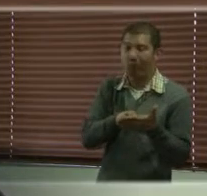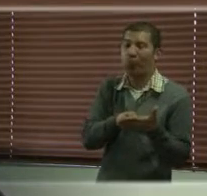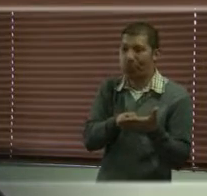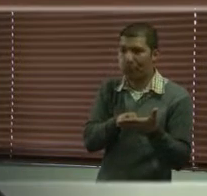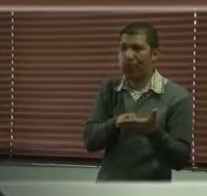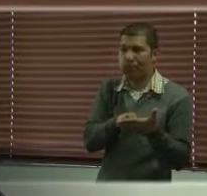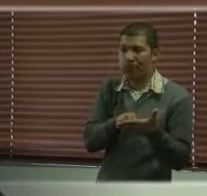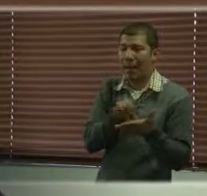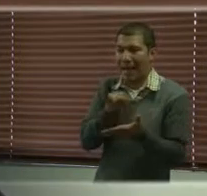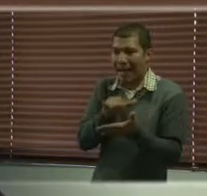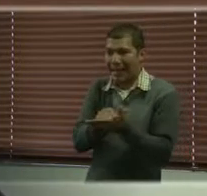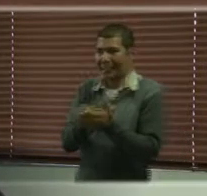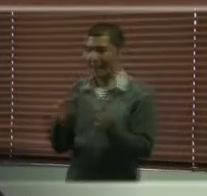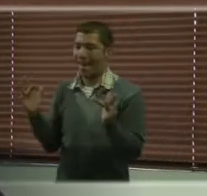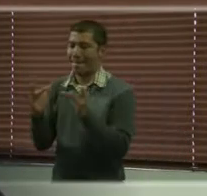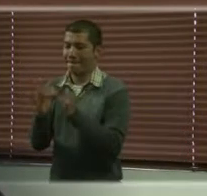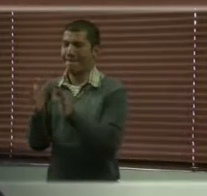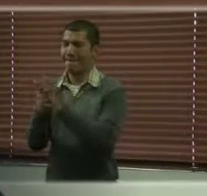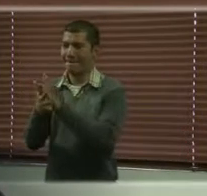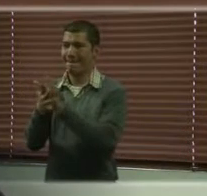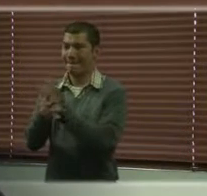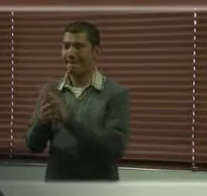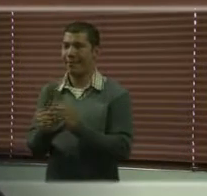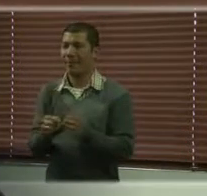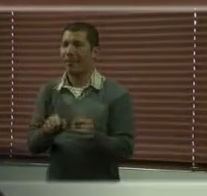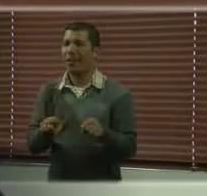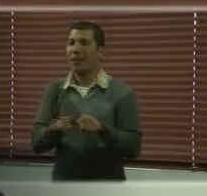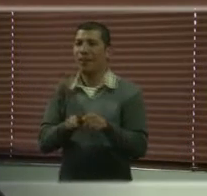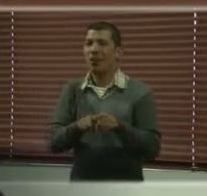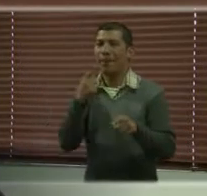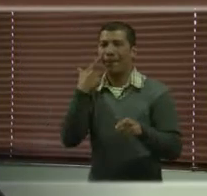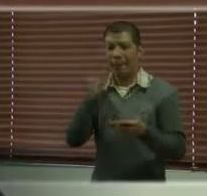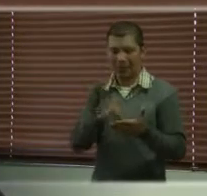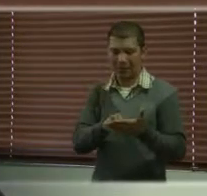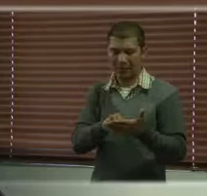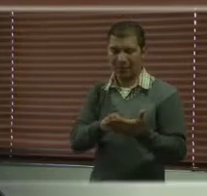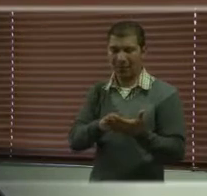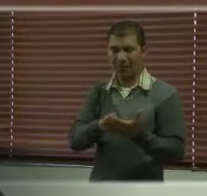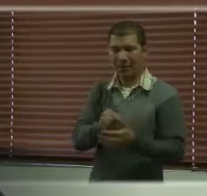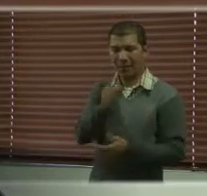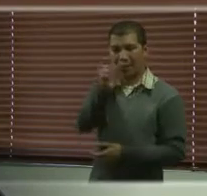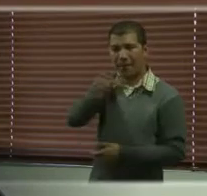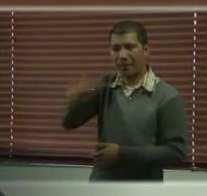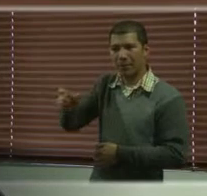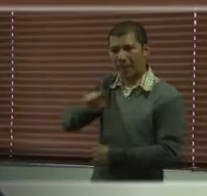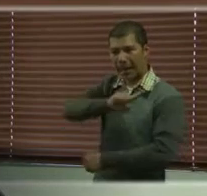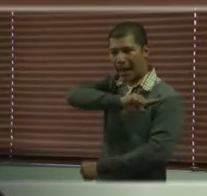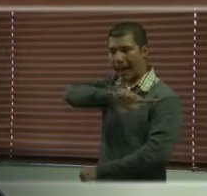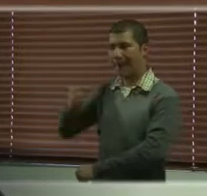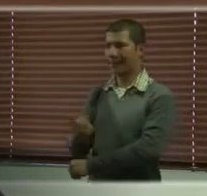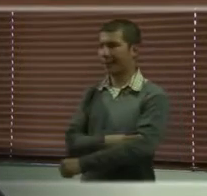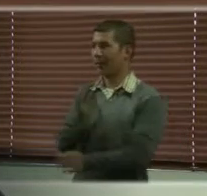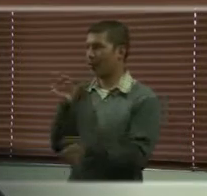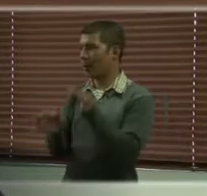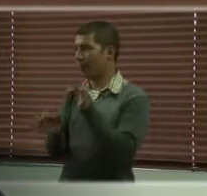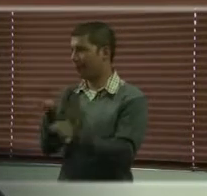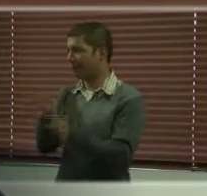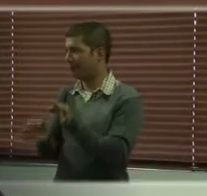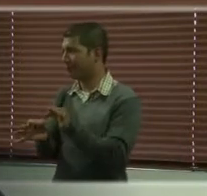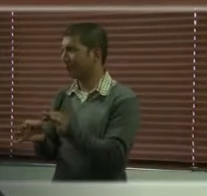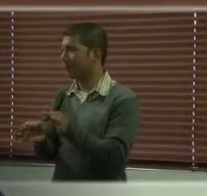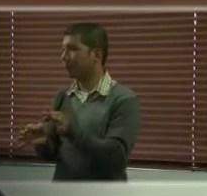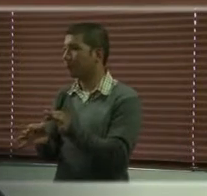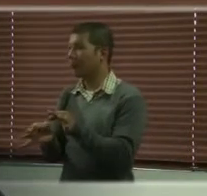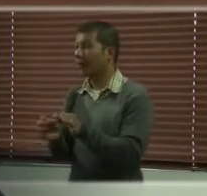dentro de la convención es como el corazón de la convención la capacidad jurídica pero también reconocemos que ese comentario general